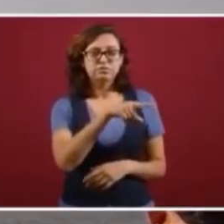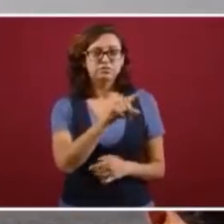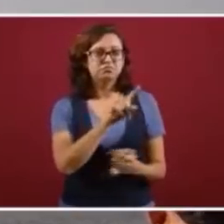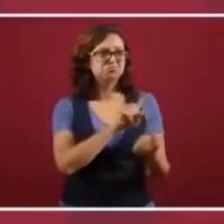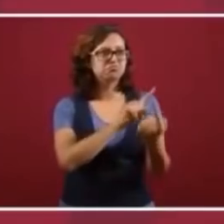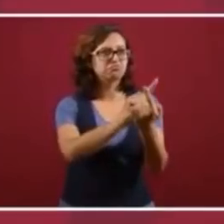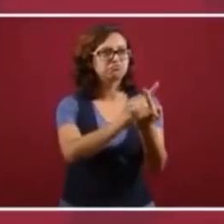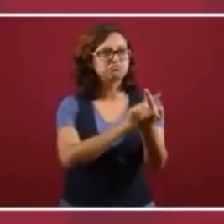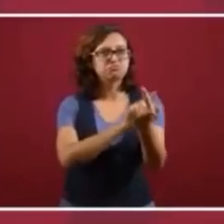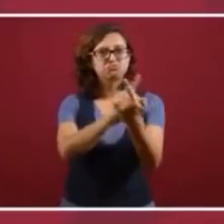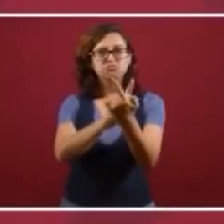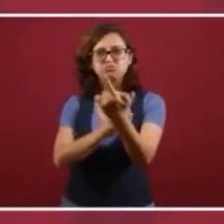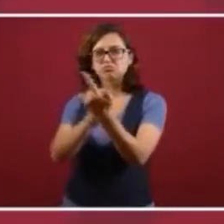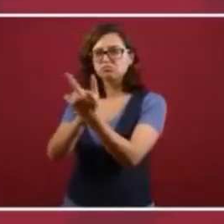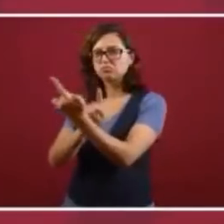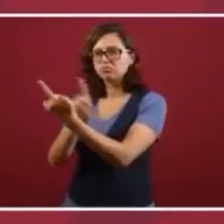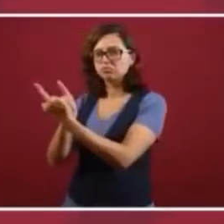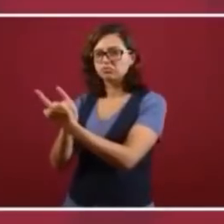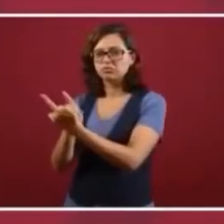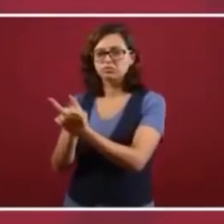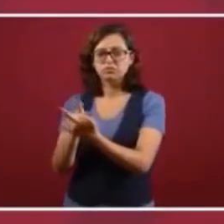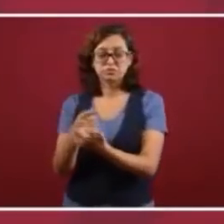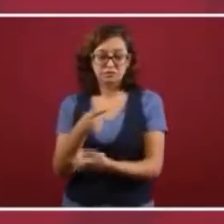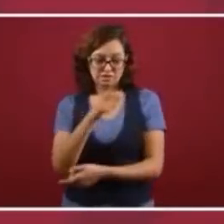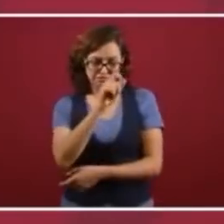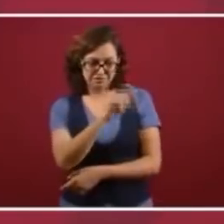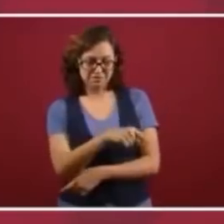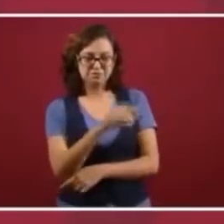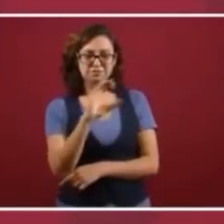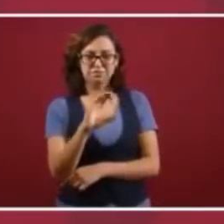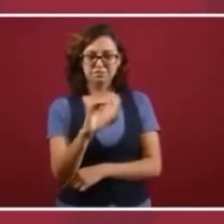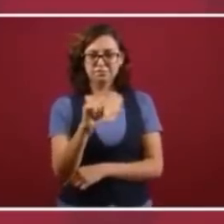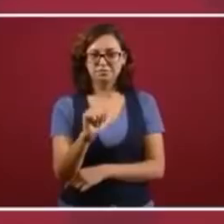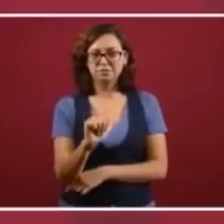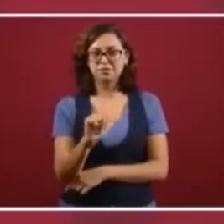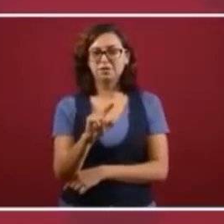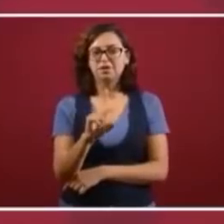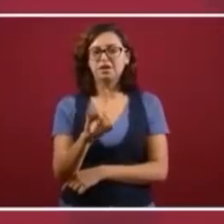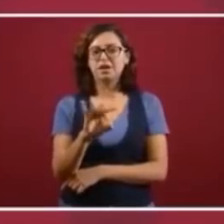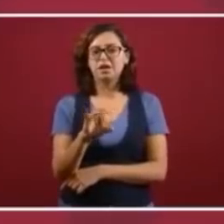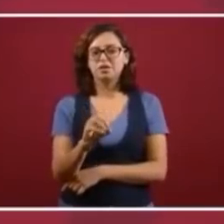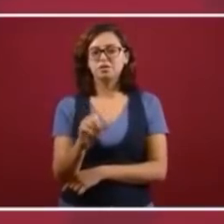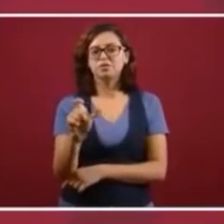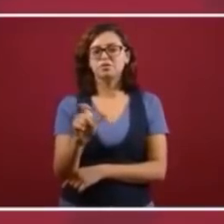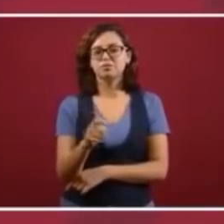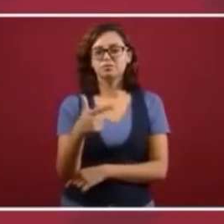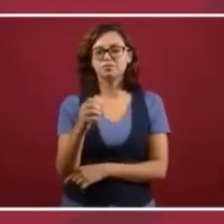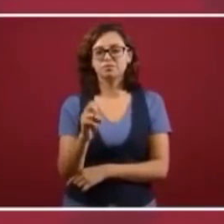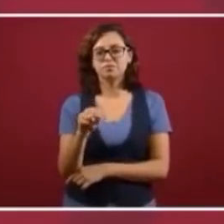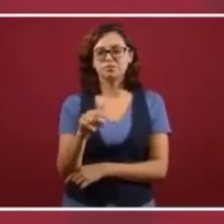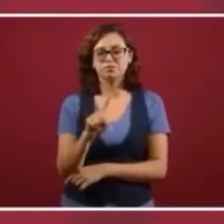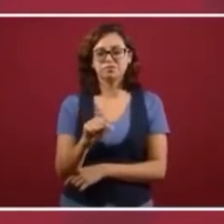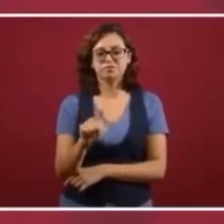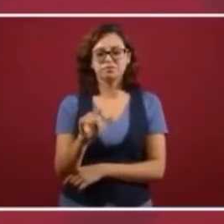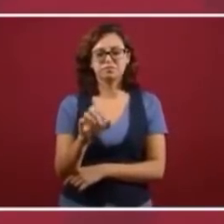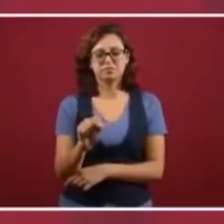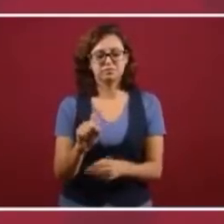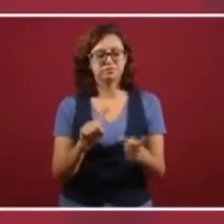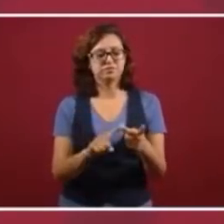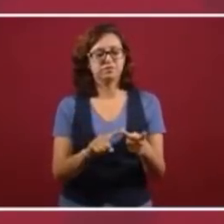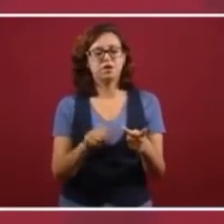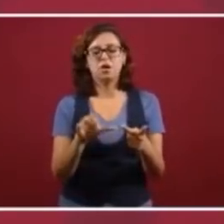medios, Claudio X González, el de